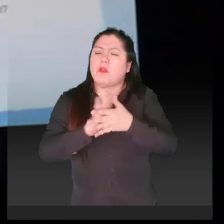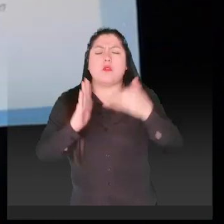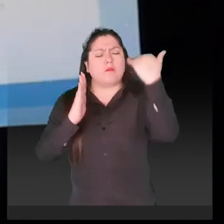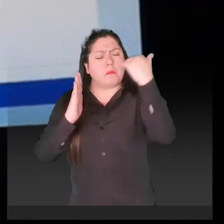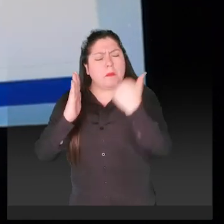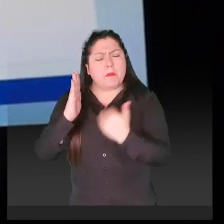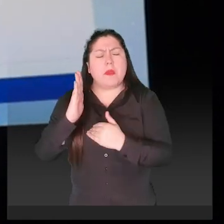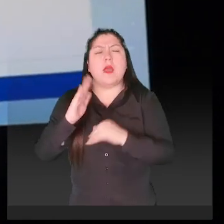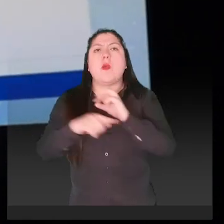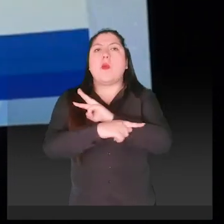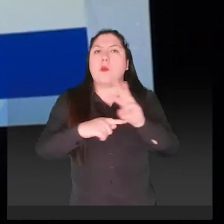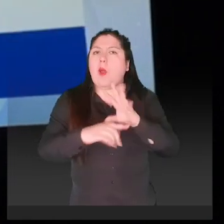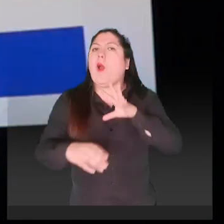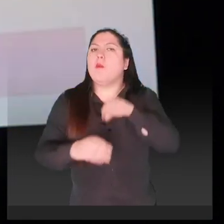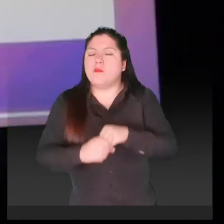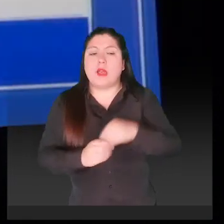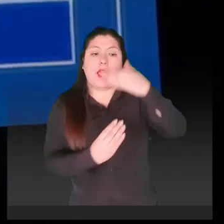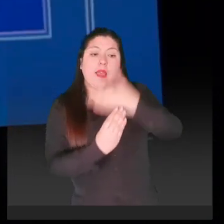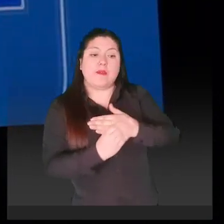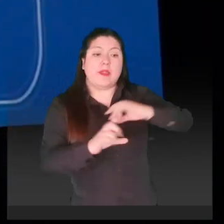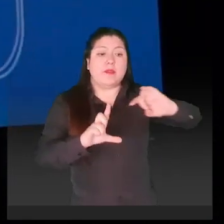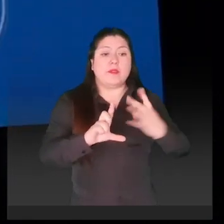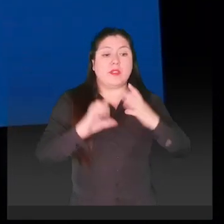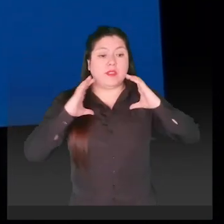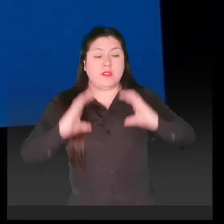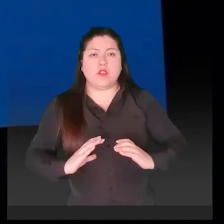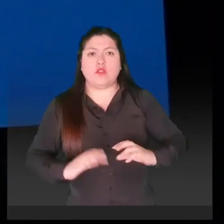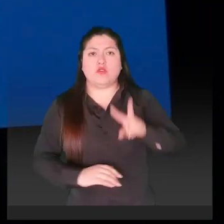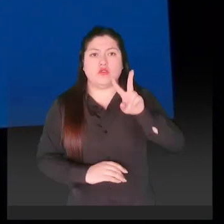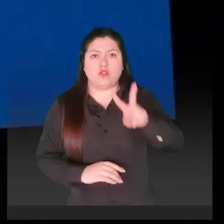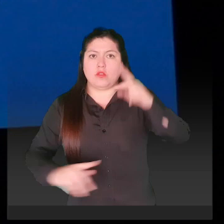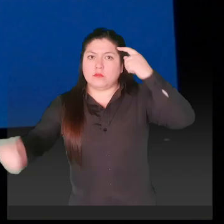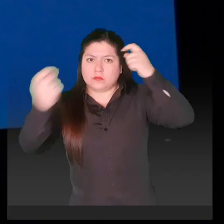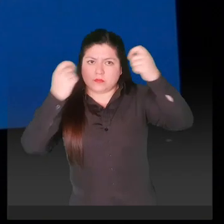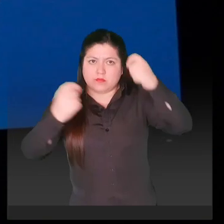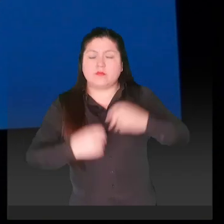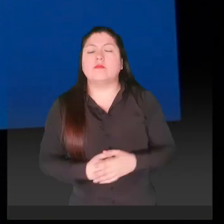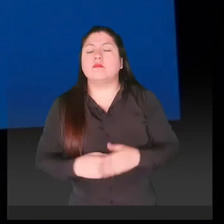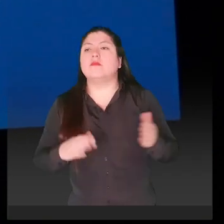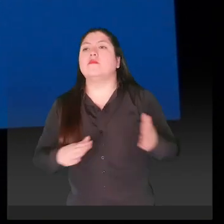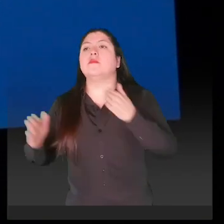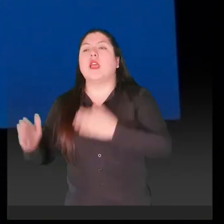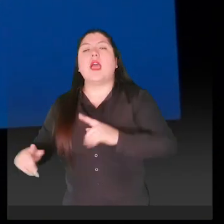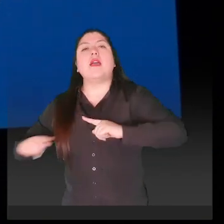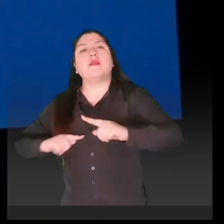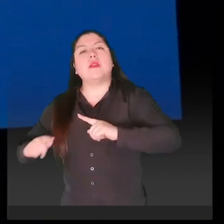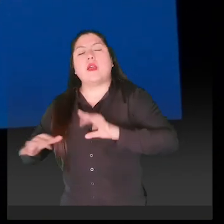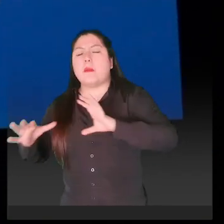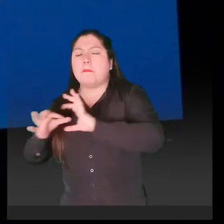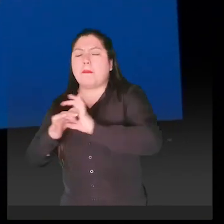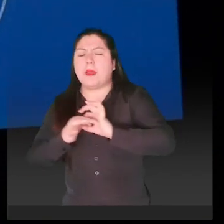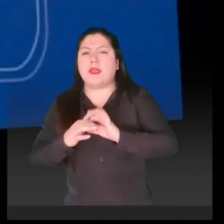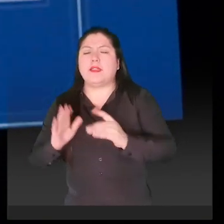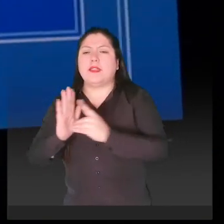contar con información organizada y en línea. En Carpeta Ciudadana existirán dos roles claves. Administrador